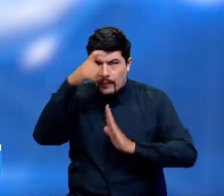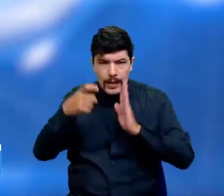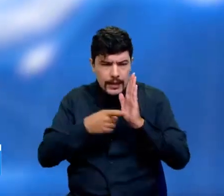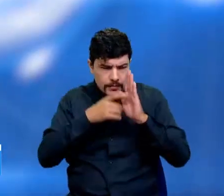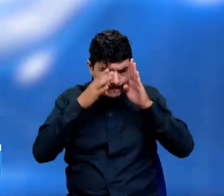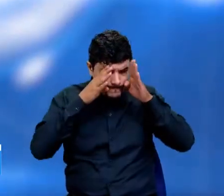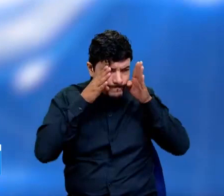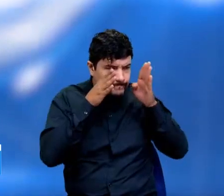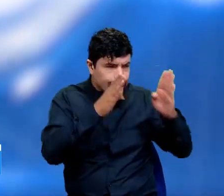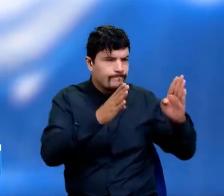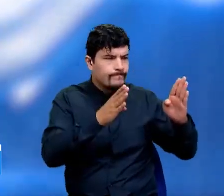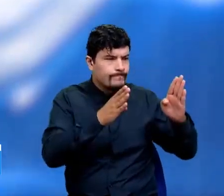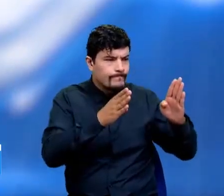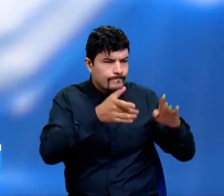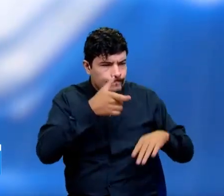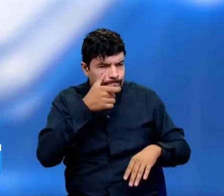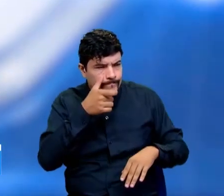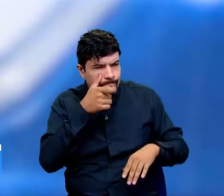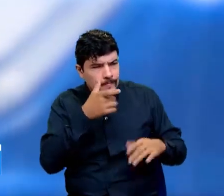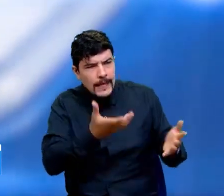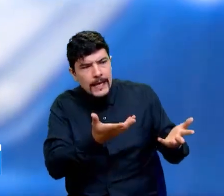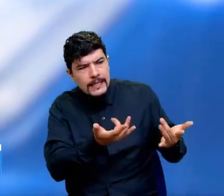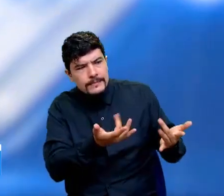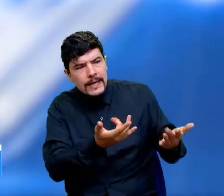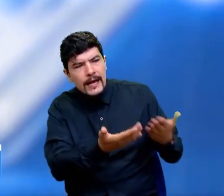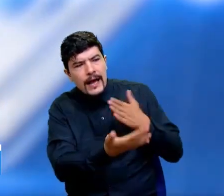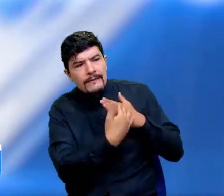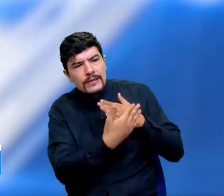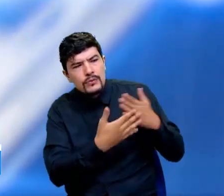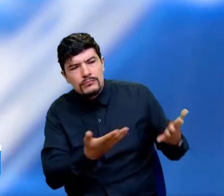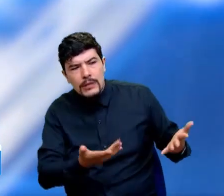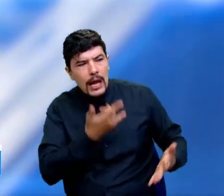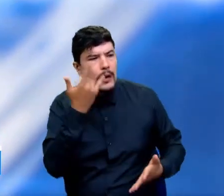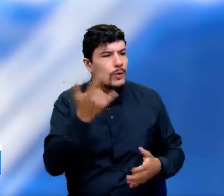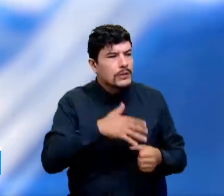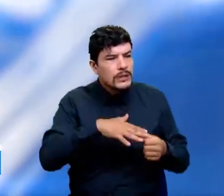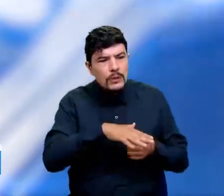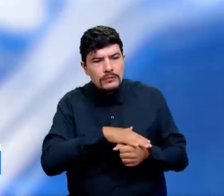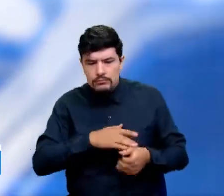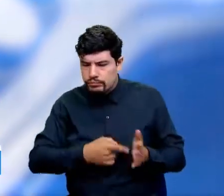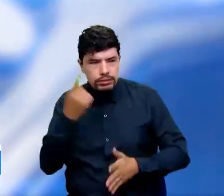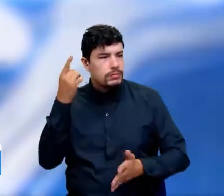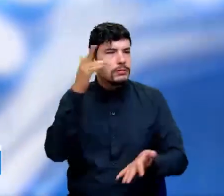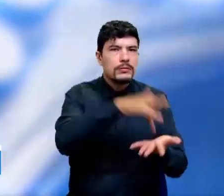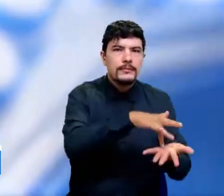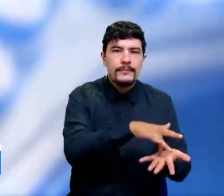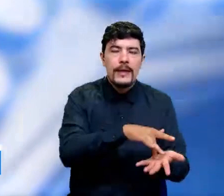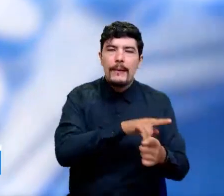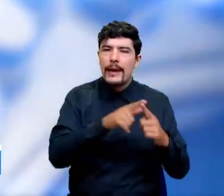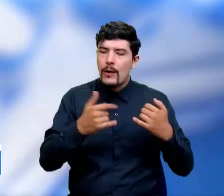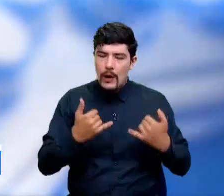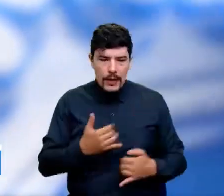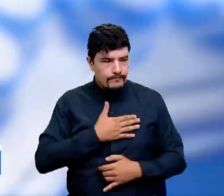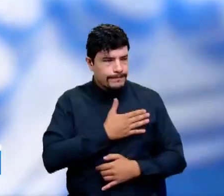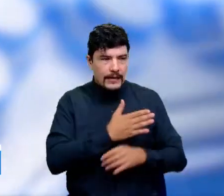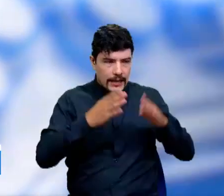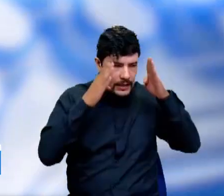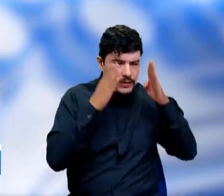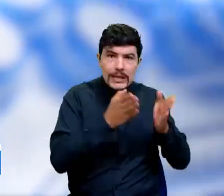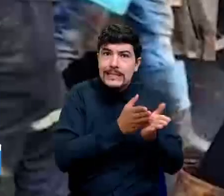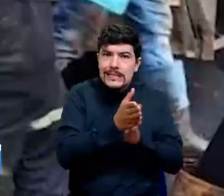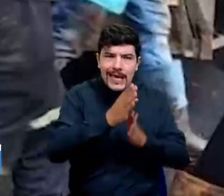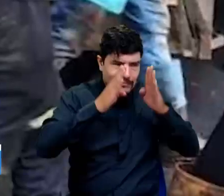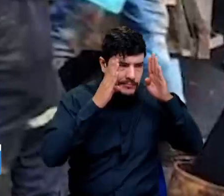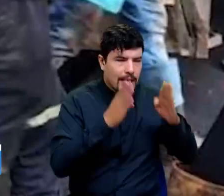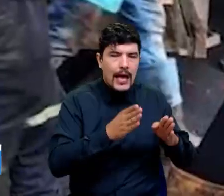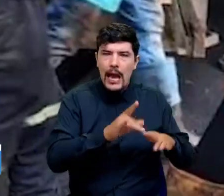ahí cerca a la mina, esperando indicaciones de los equipos de socorro o más información. Pero hemos estado prestos y seguimos estando prestos para